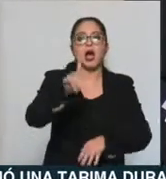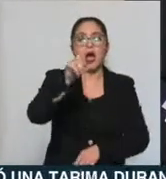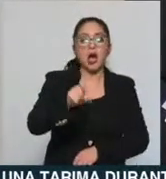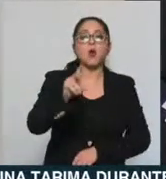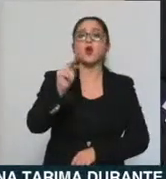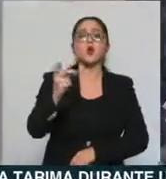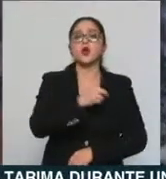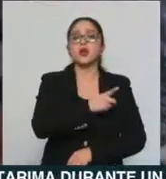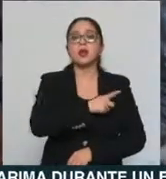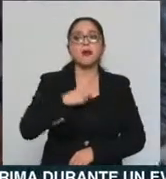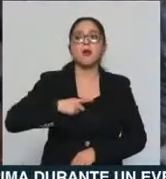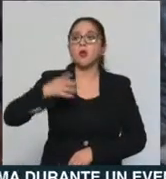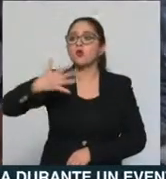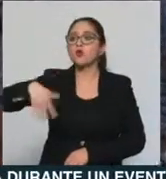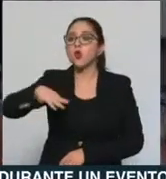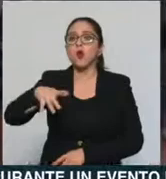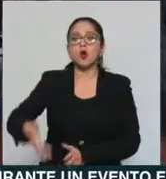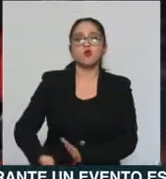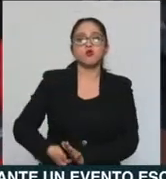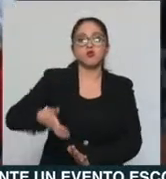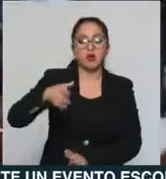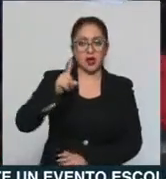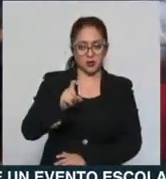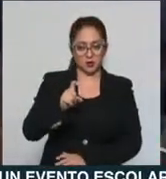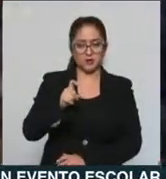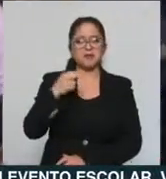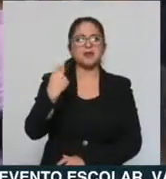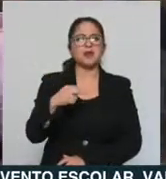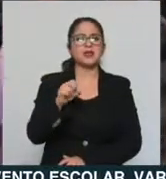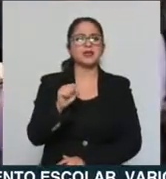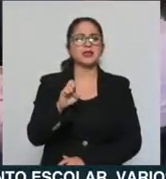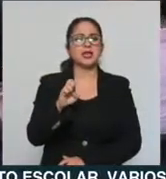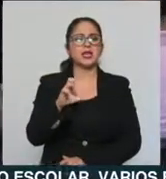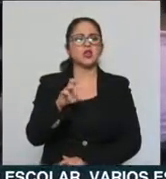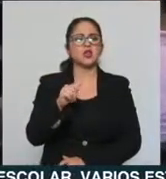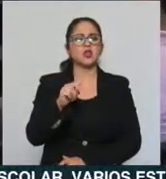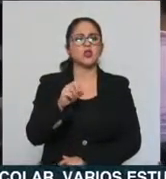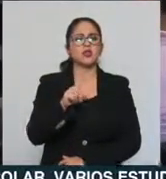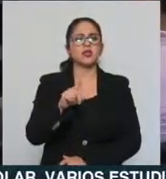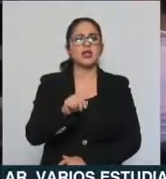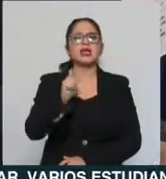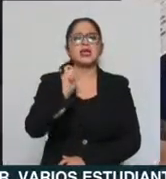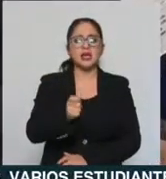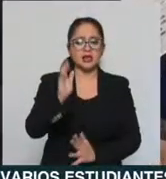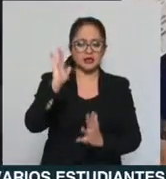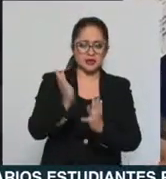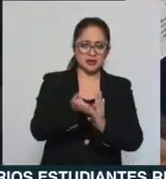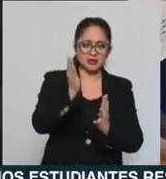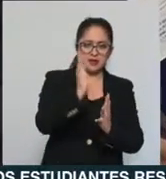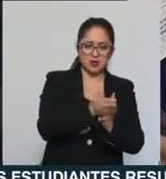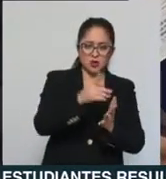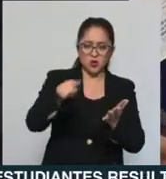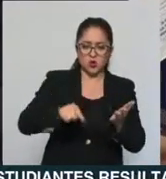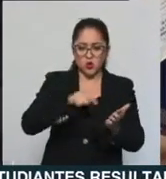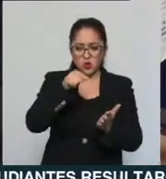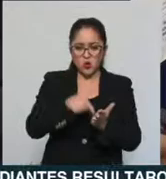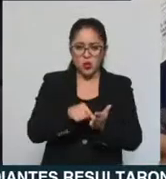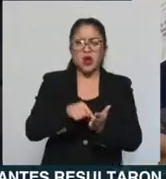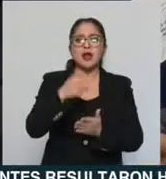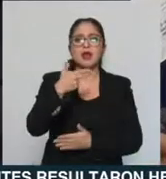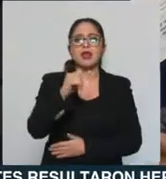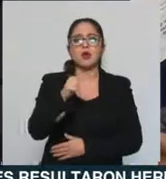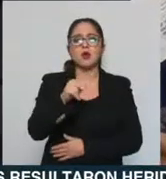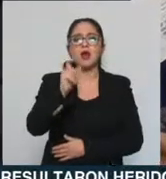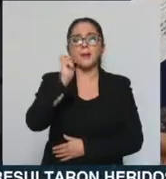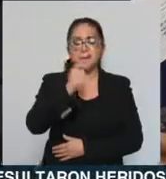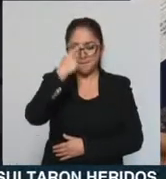otras fuentes. Sectorizar consiste en dividir la red en zonas aisladas hidráulicamente con una entrada de agua